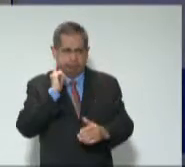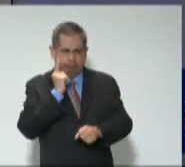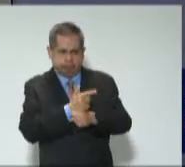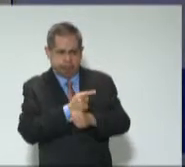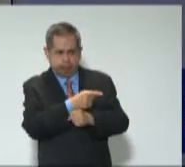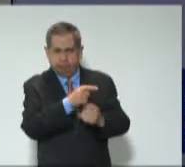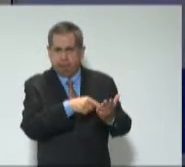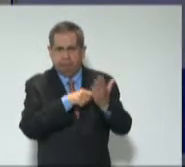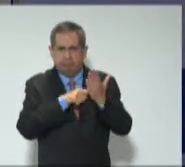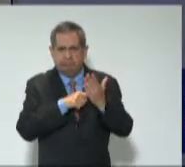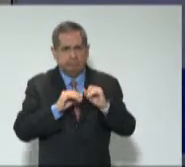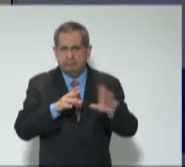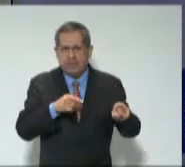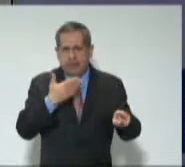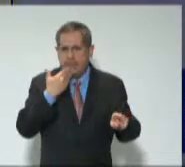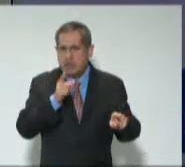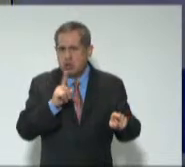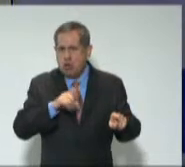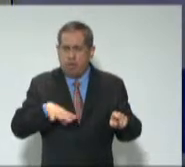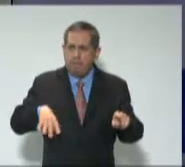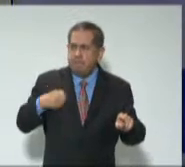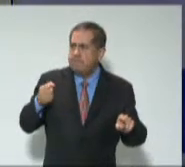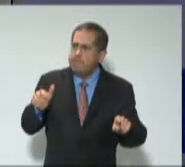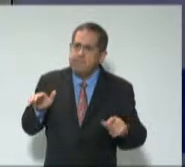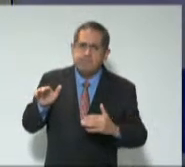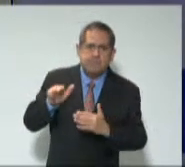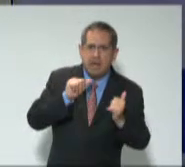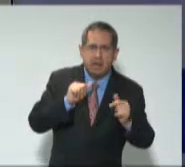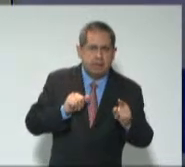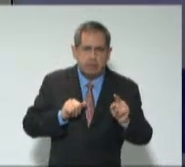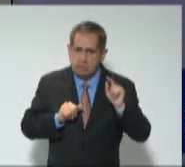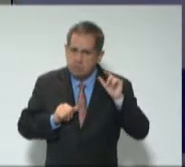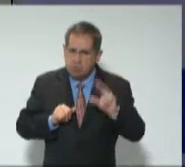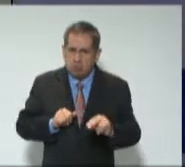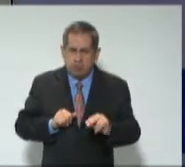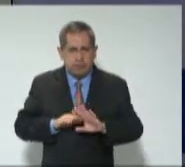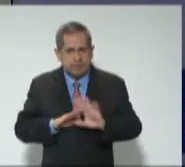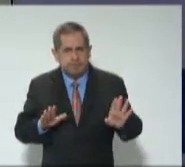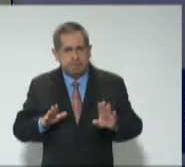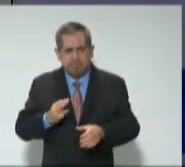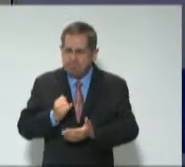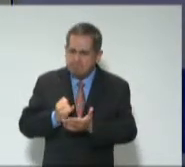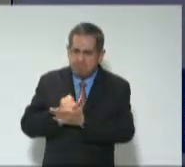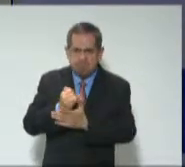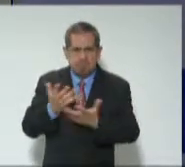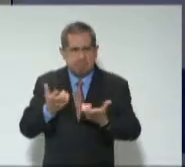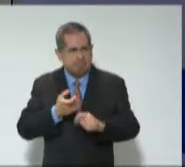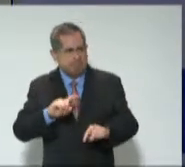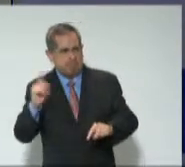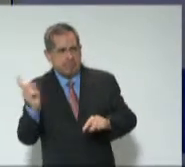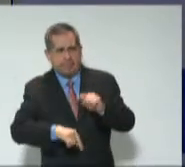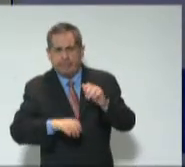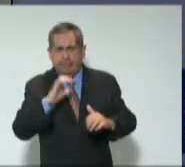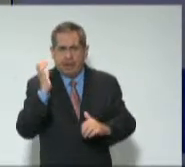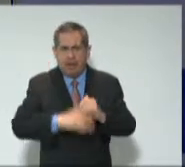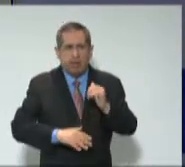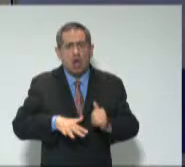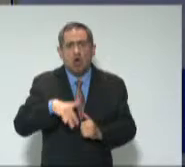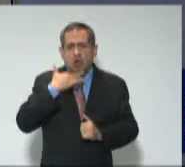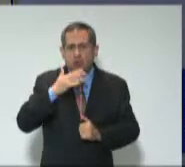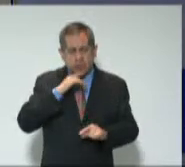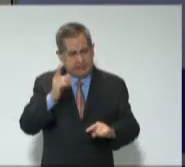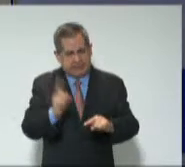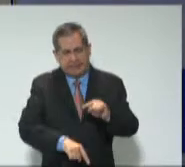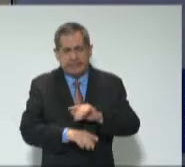prácticas de apropiación de lo público y de tomar cartas en el asunto para acabar con la corrupción